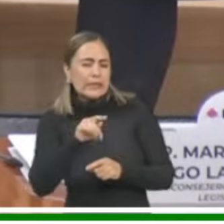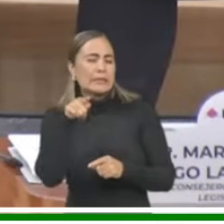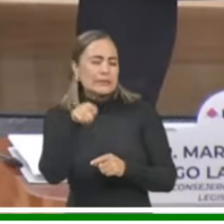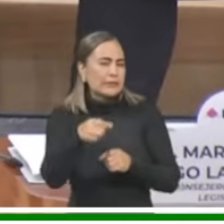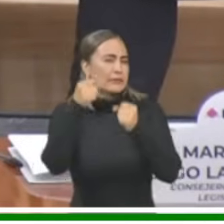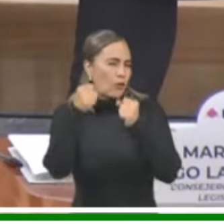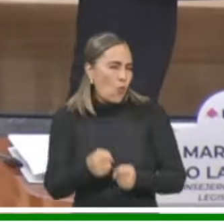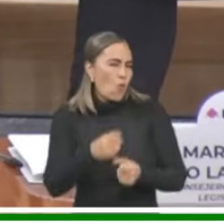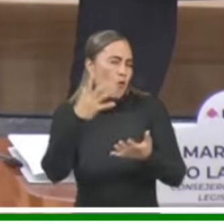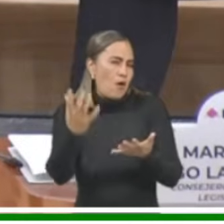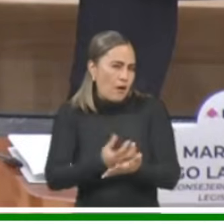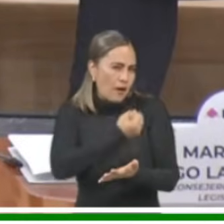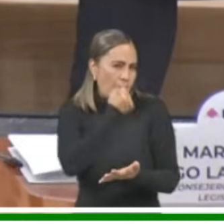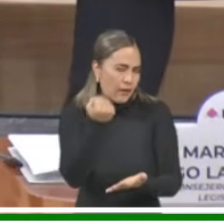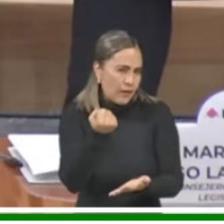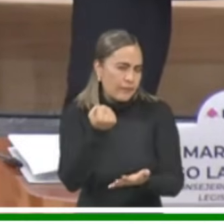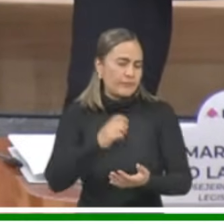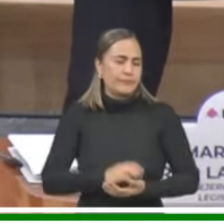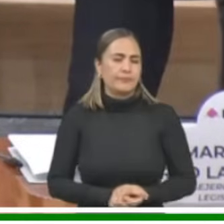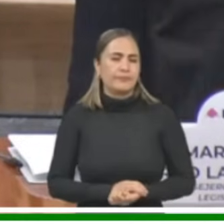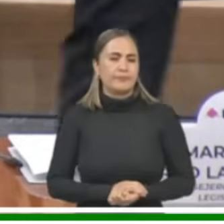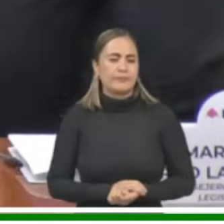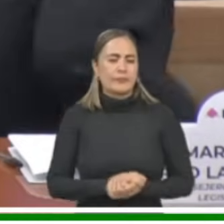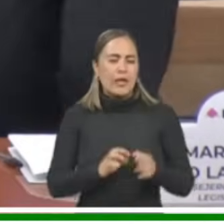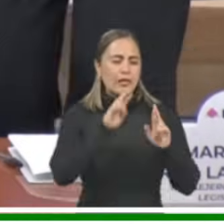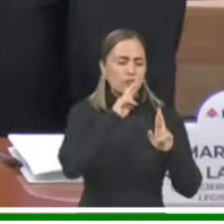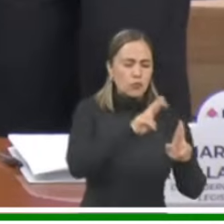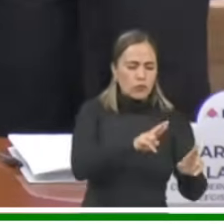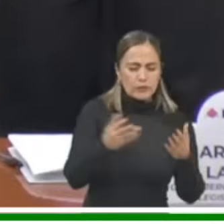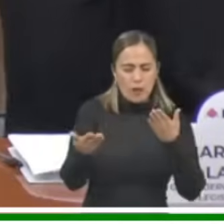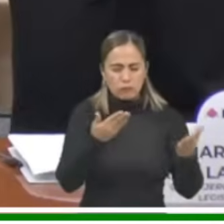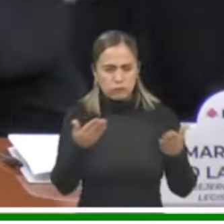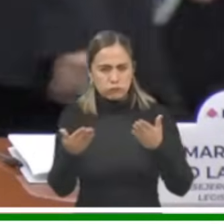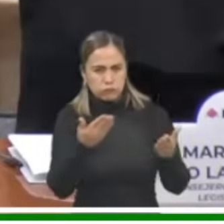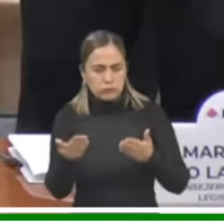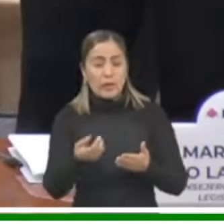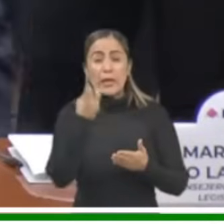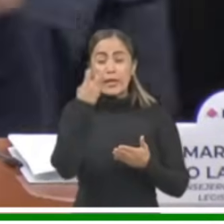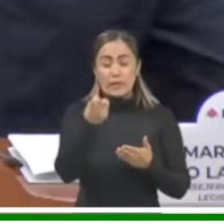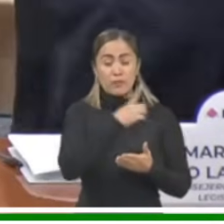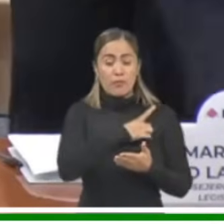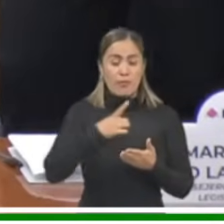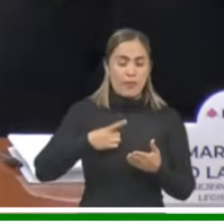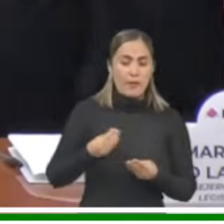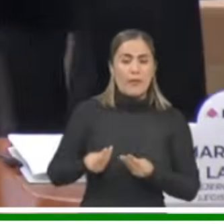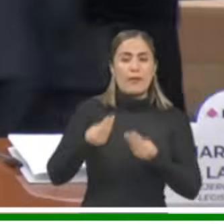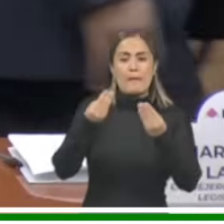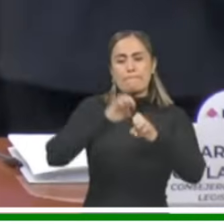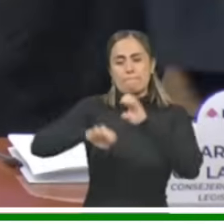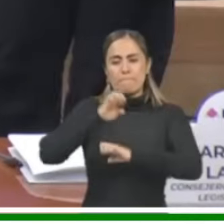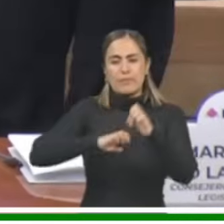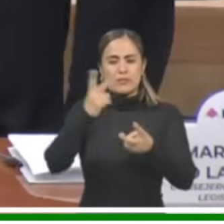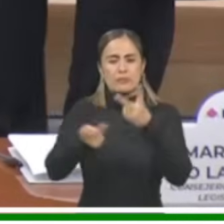cada una a partir de su confrontación con los resultados electorales, misma que deberá ser entregada por las encuestadoras junto